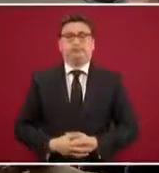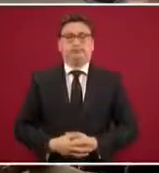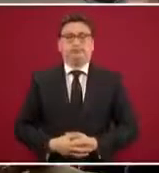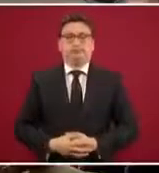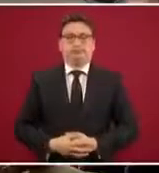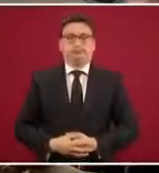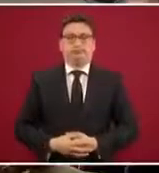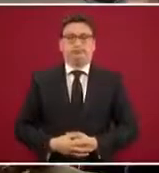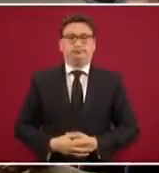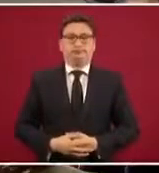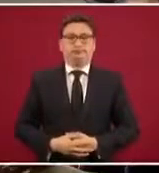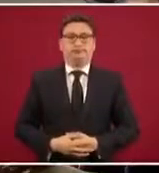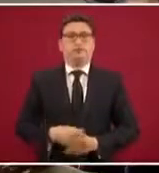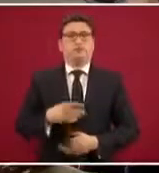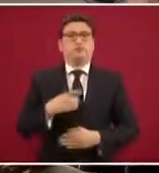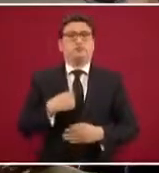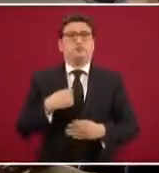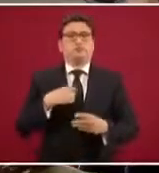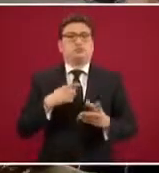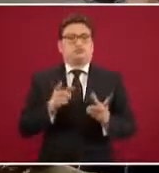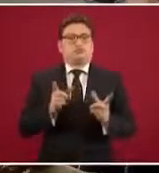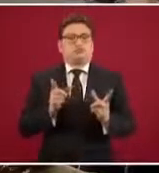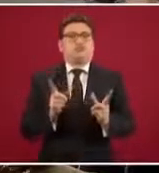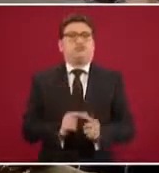Y lo puedo resumir